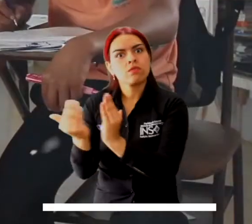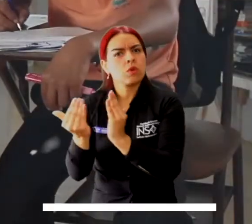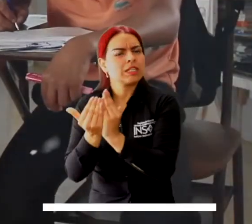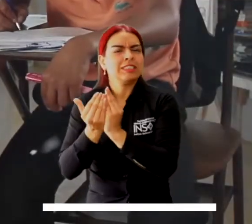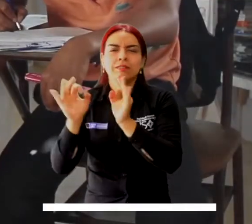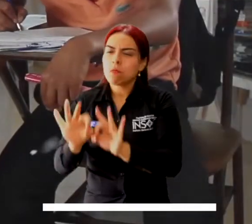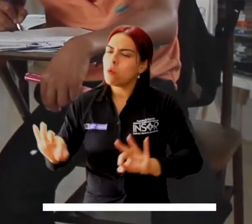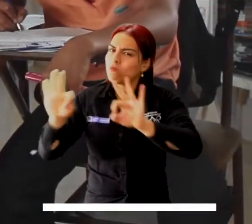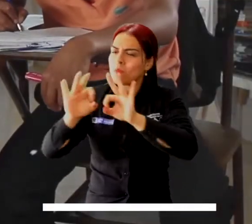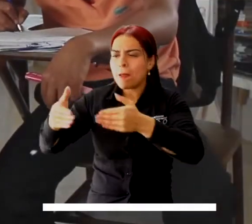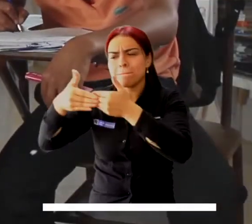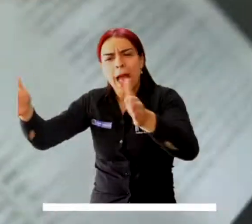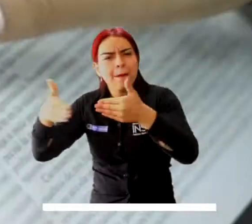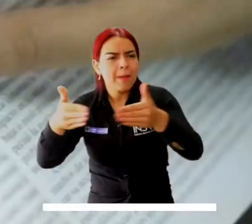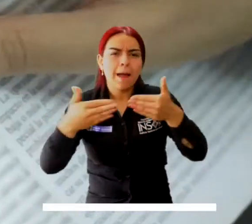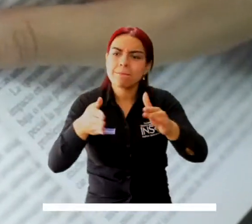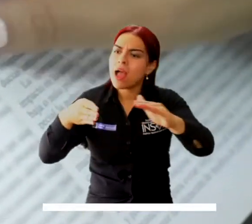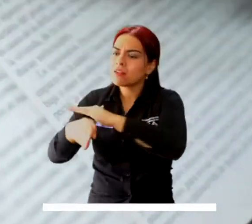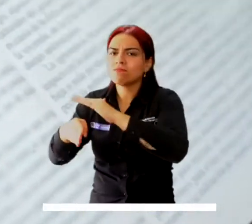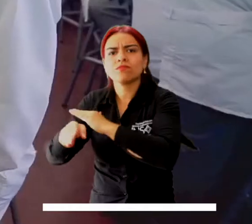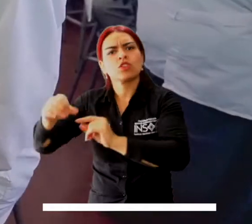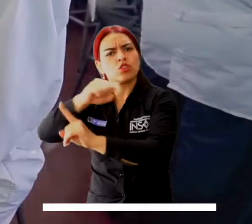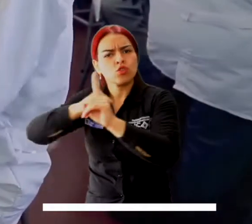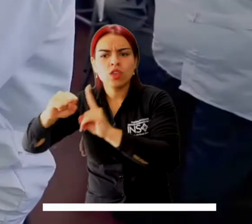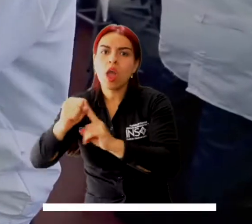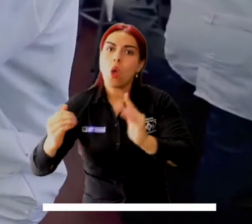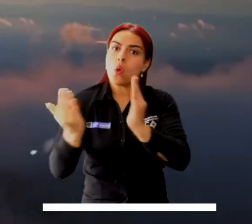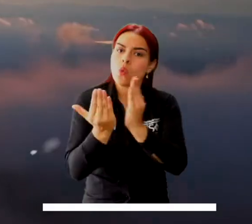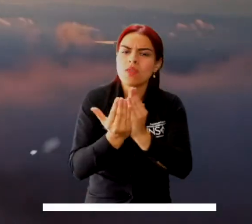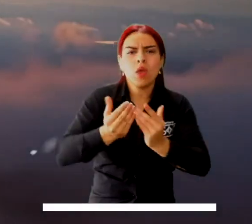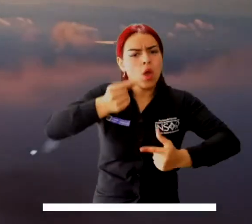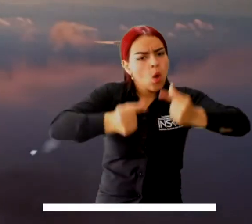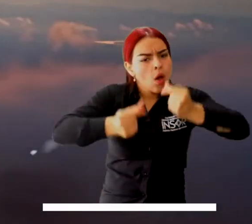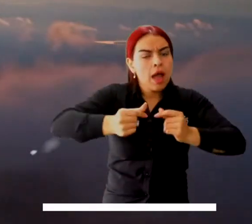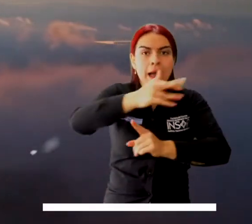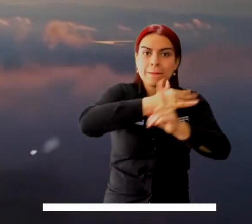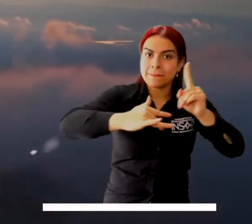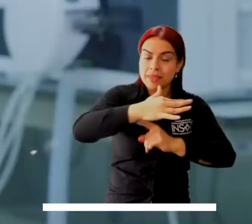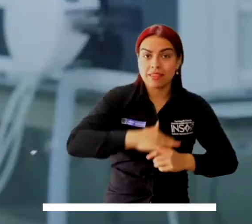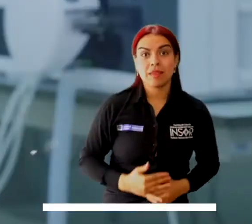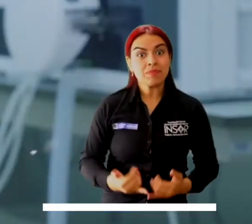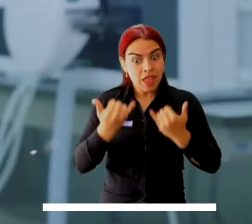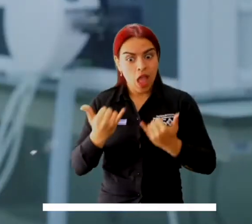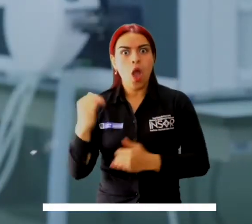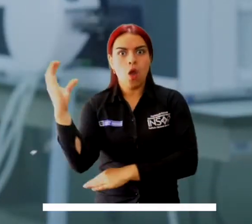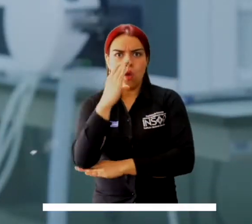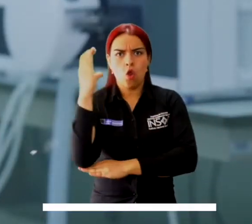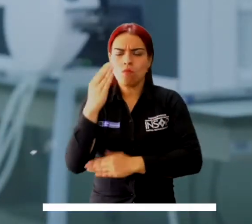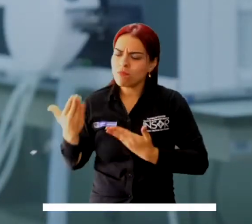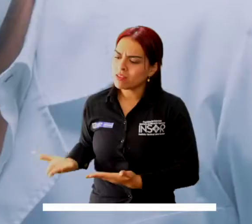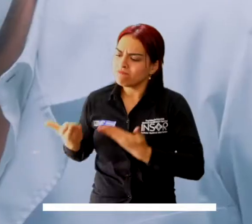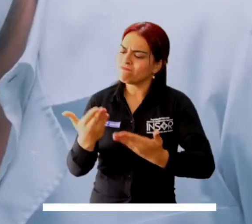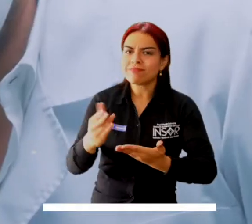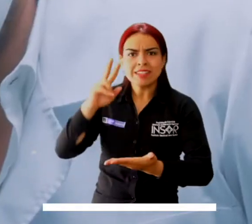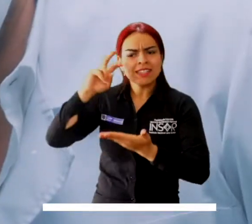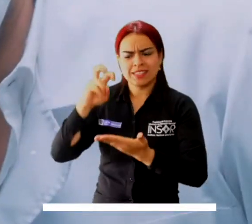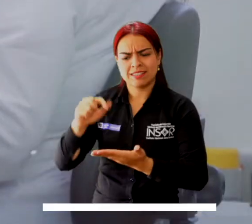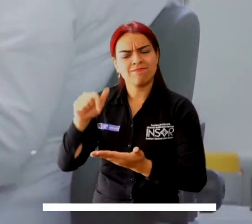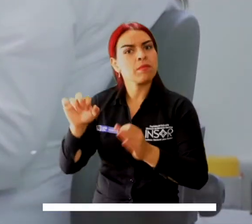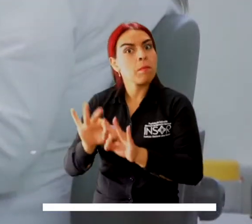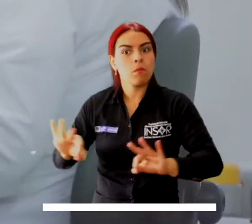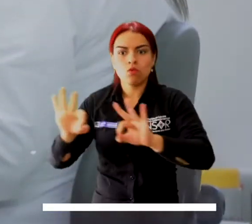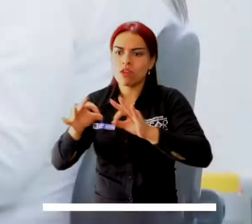para trascender las barreras sociales, educativas, económicas y ambientales. Hoy somos una Colombia científica que